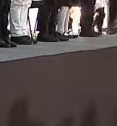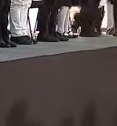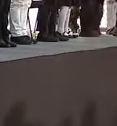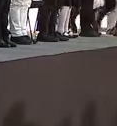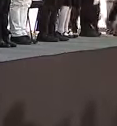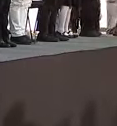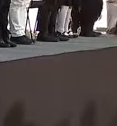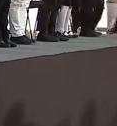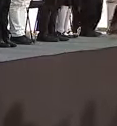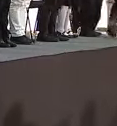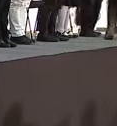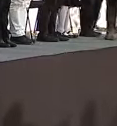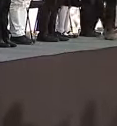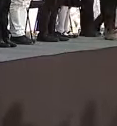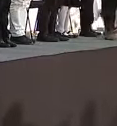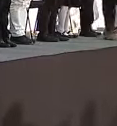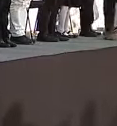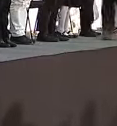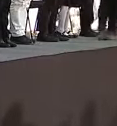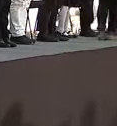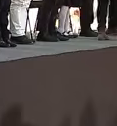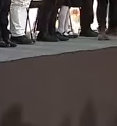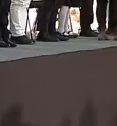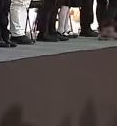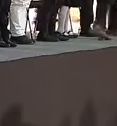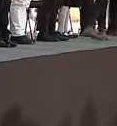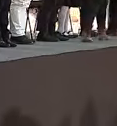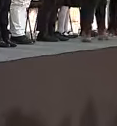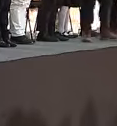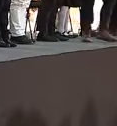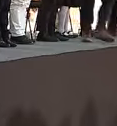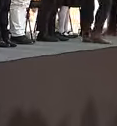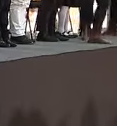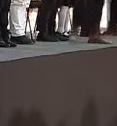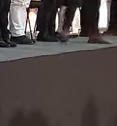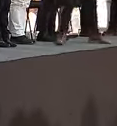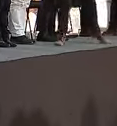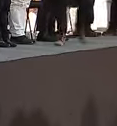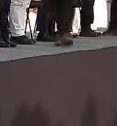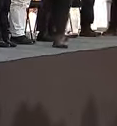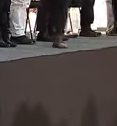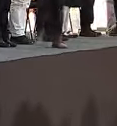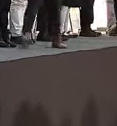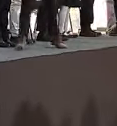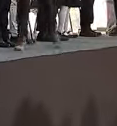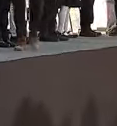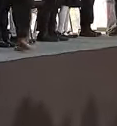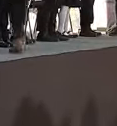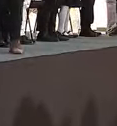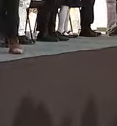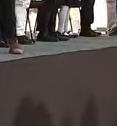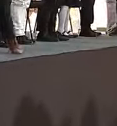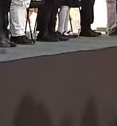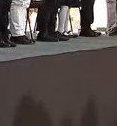Mexicanos, licenciado Andrés Manuel López Obrador, y la presidenta electa, doctora Claudia Sheinbaum Pardo.